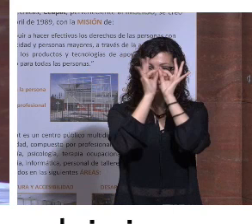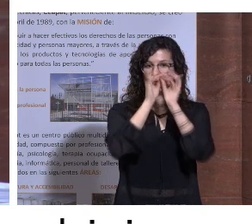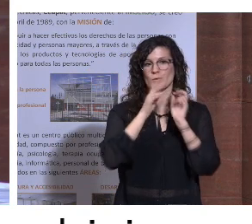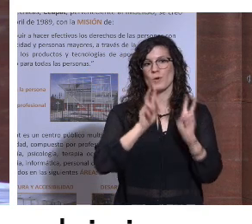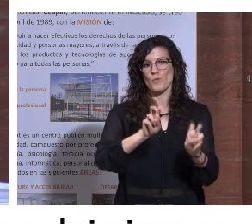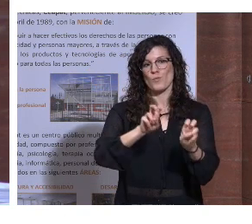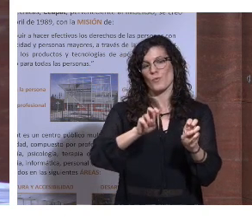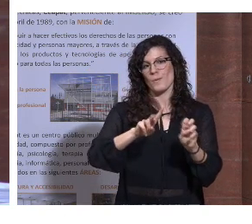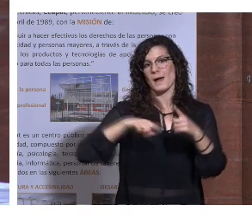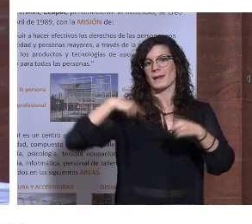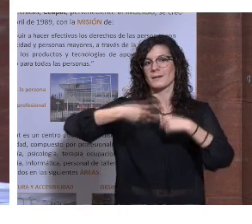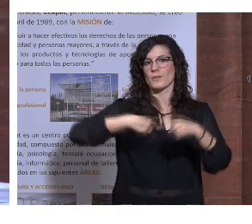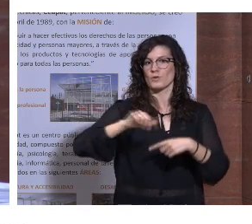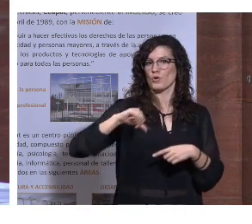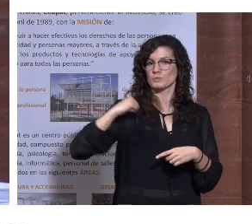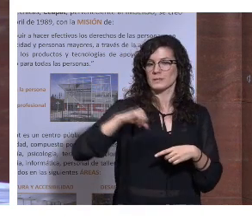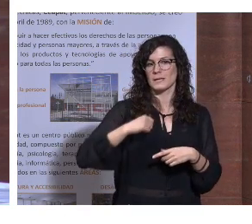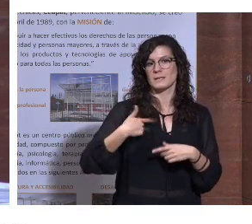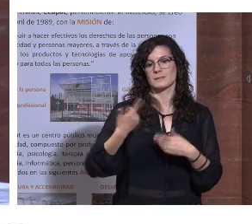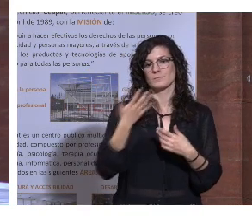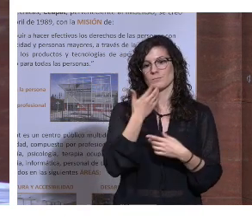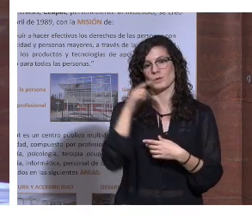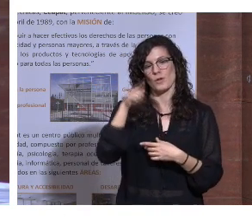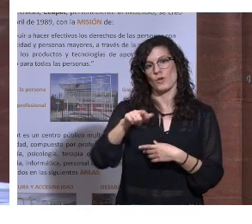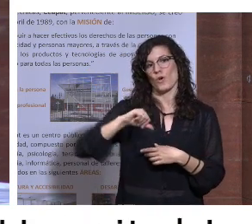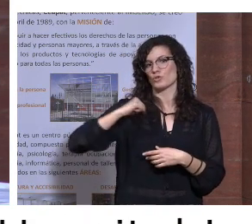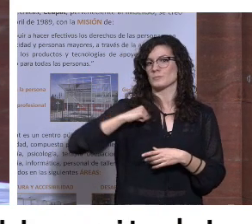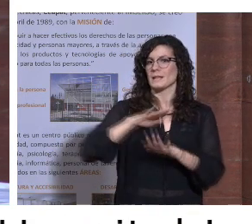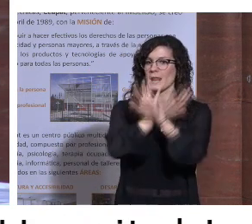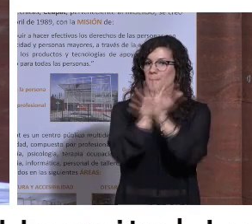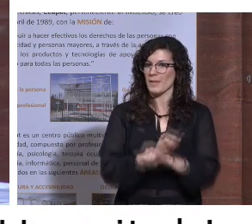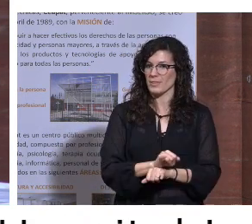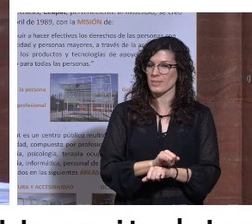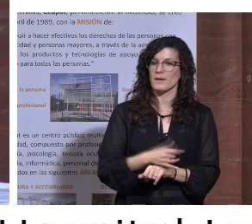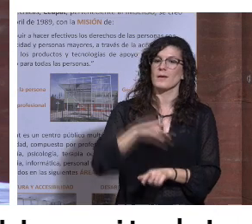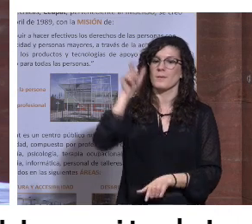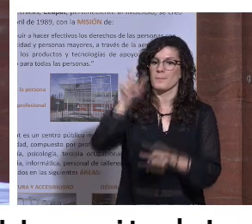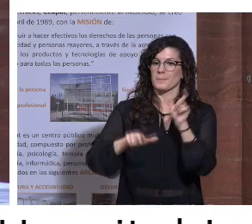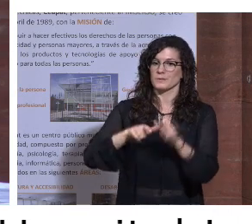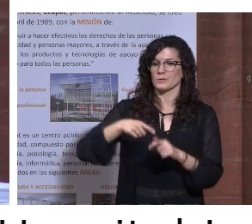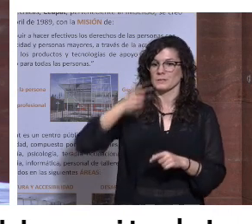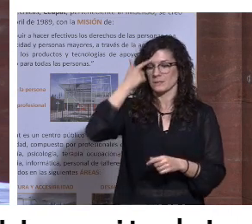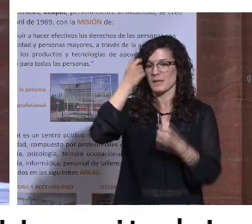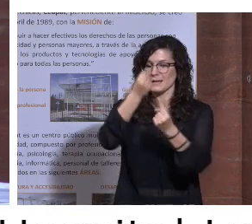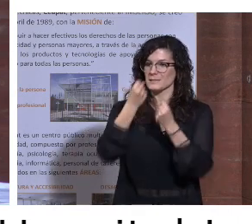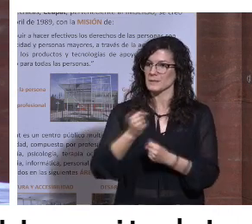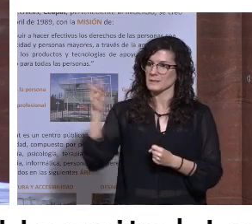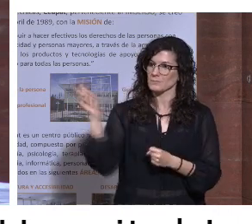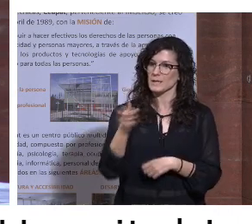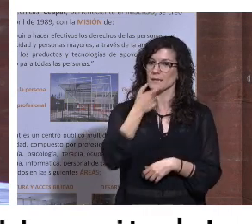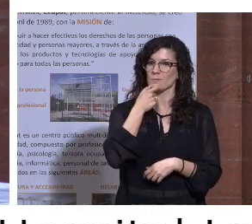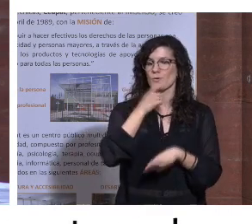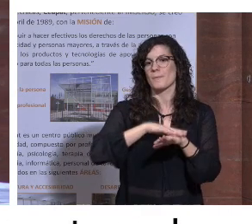hospitales con el Hospital La Paz. Hemos traído expertos del sector de hospitalaria del Reino Unido para compartir